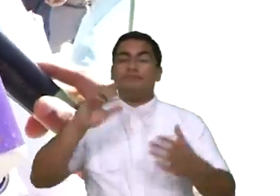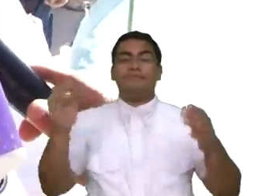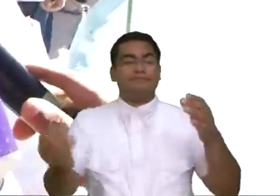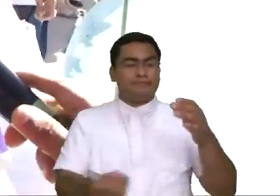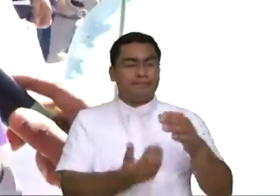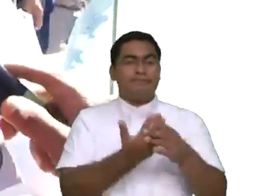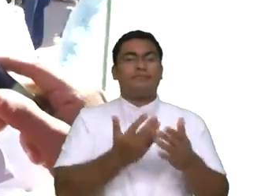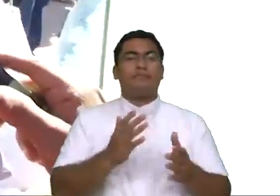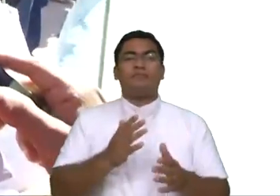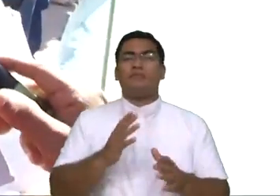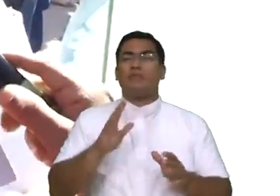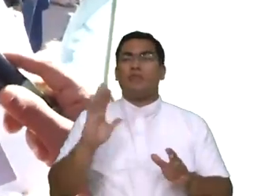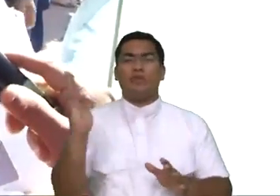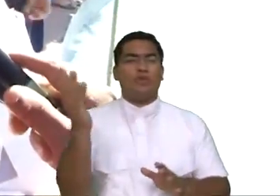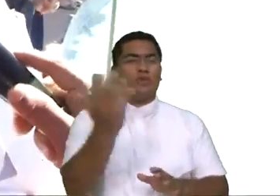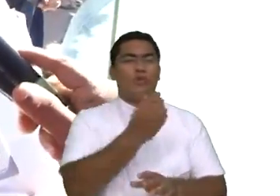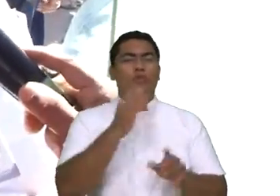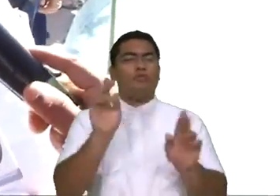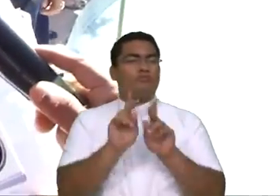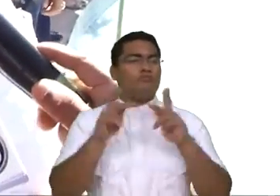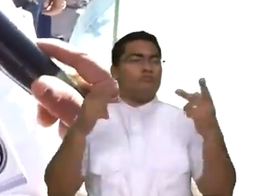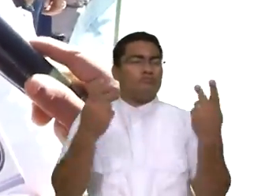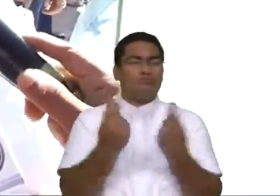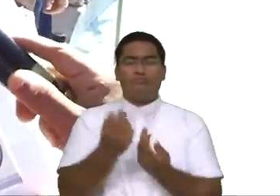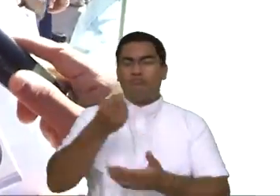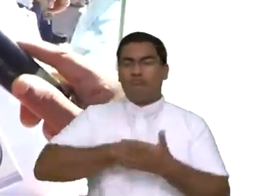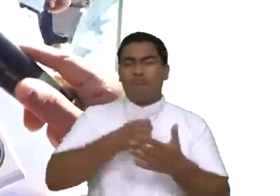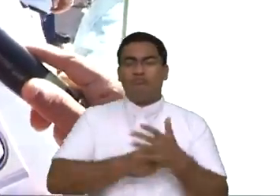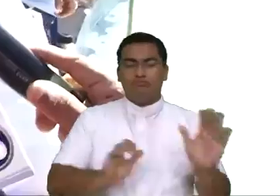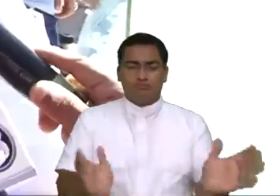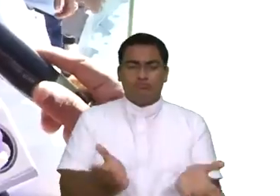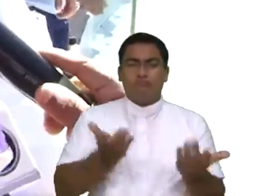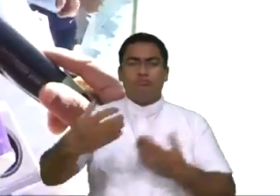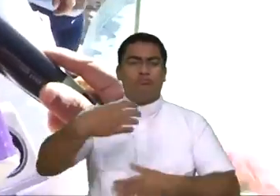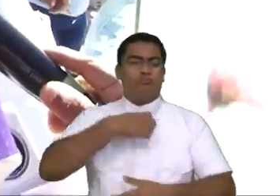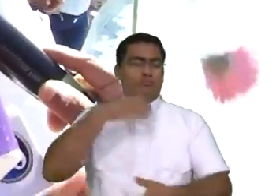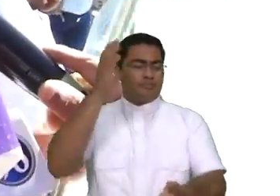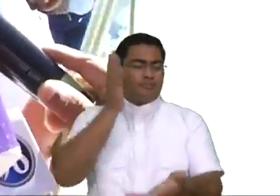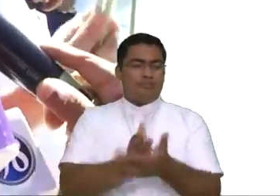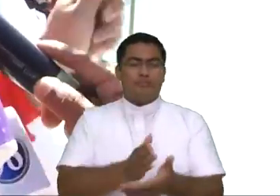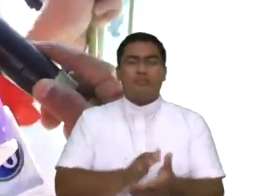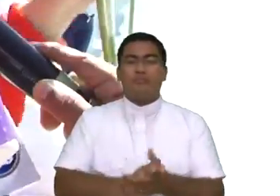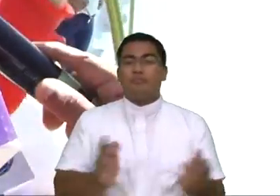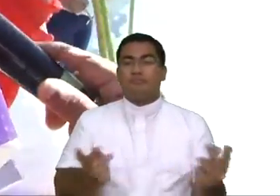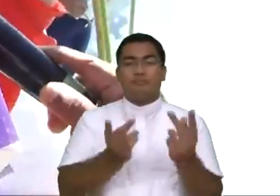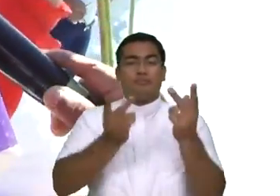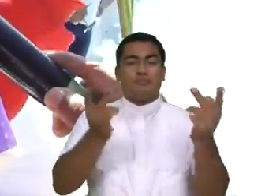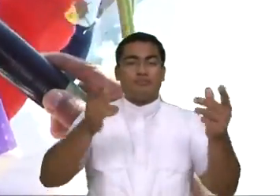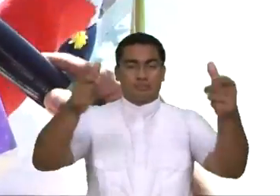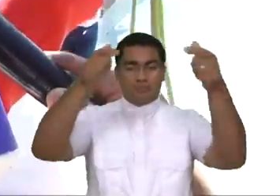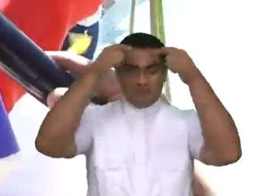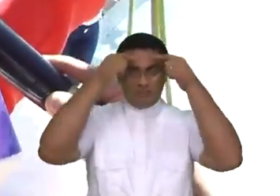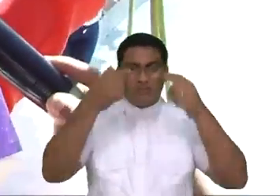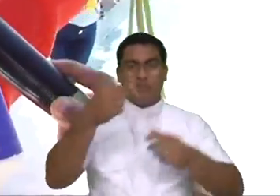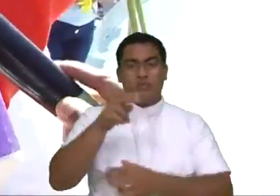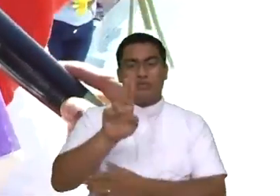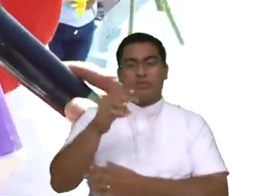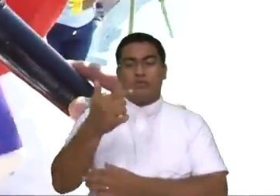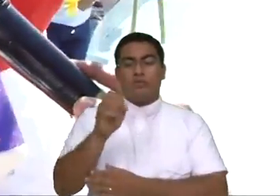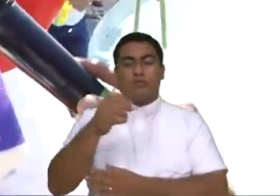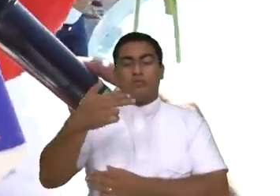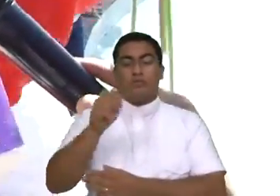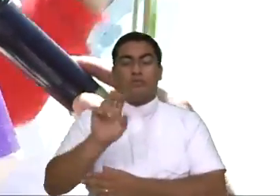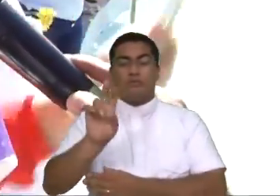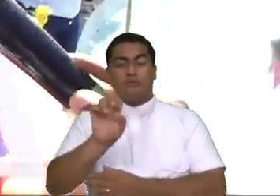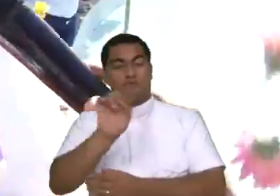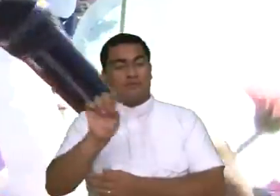los pueblos, por su dignidad y su soberanía y su autodeterminación. ¡Viva el comandante Hugo Chávez Frías!